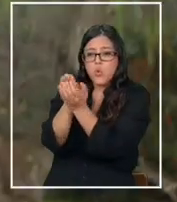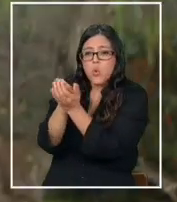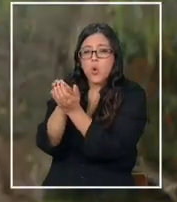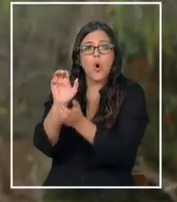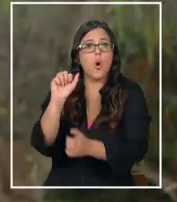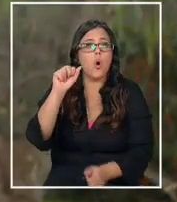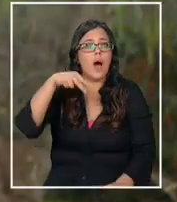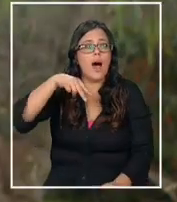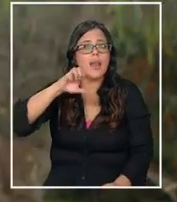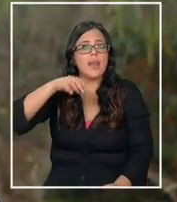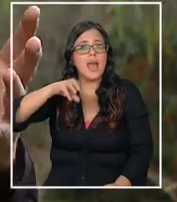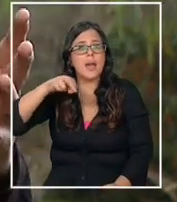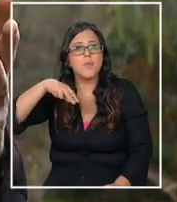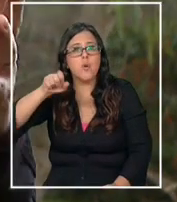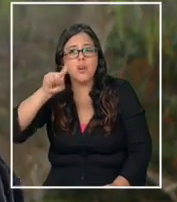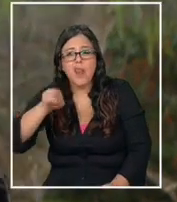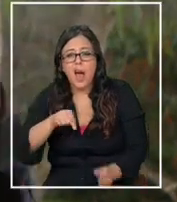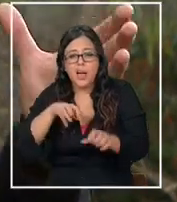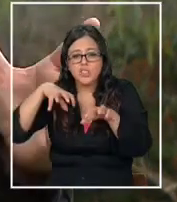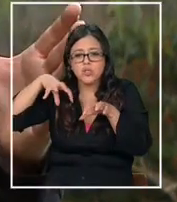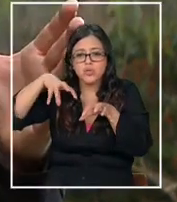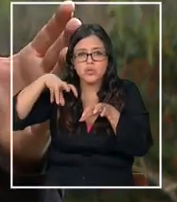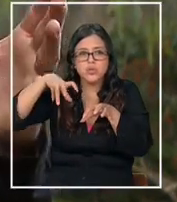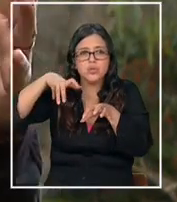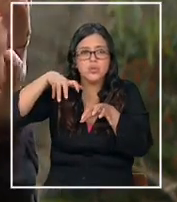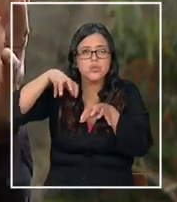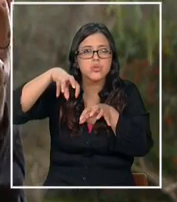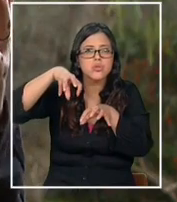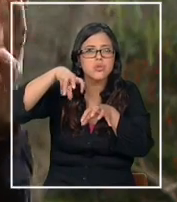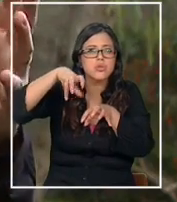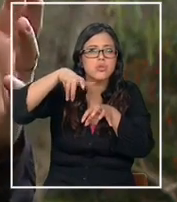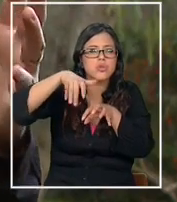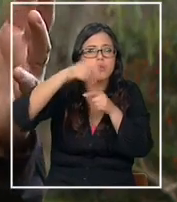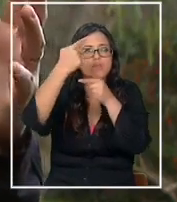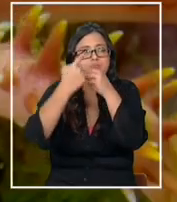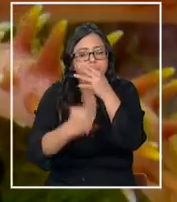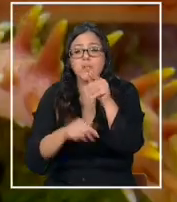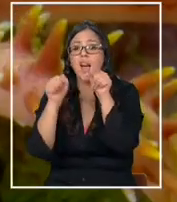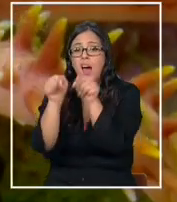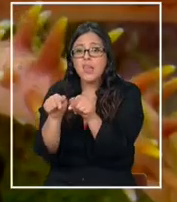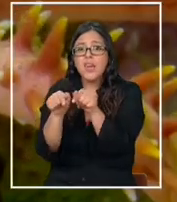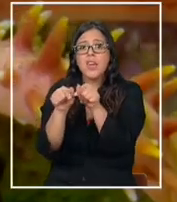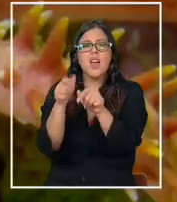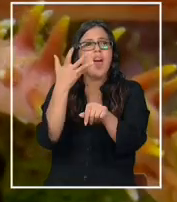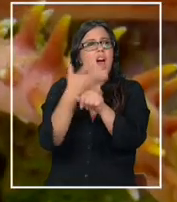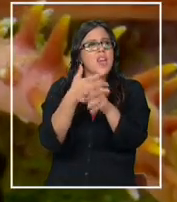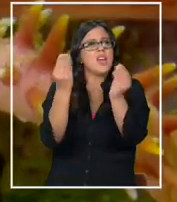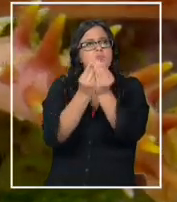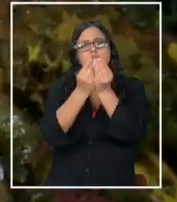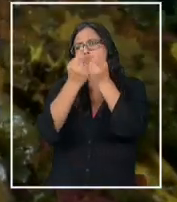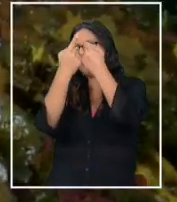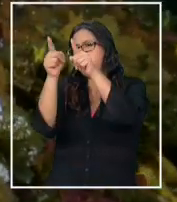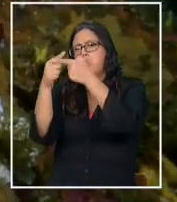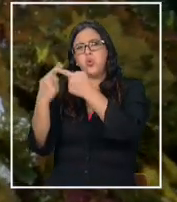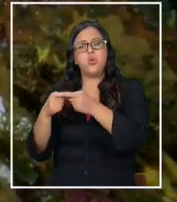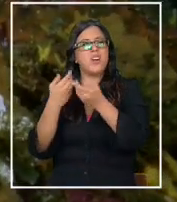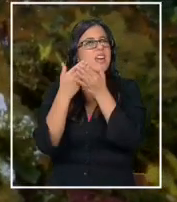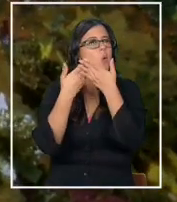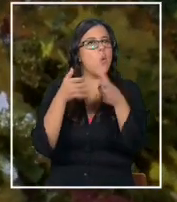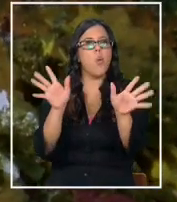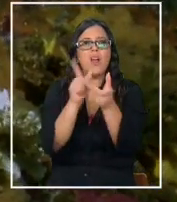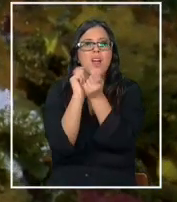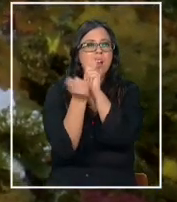En un lugar muy pequeño en términos geográficos, nosotros podemos encontrar una tremenda diversidad. Cualquier cambio